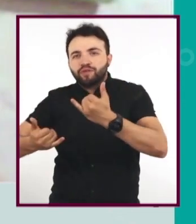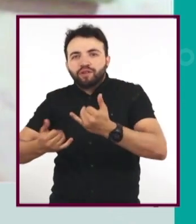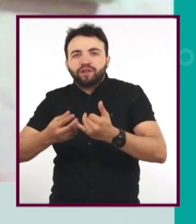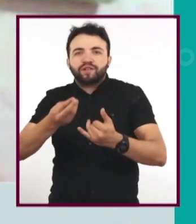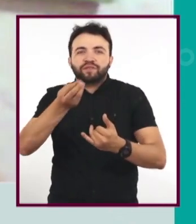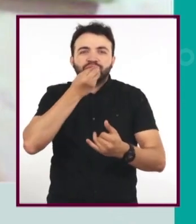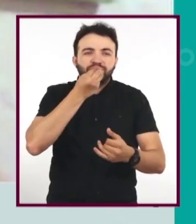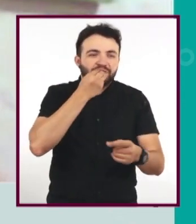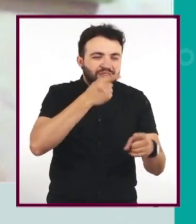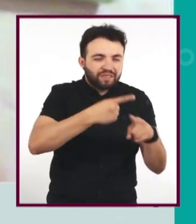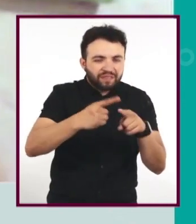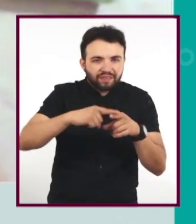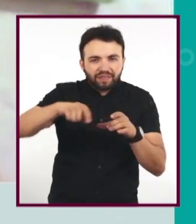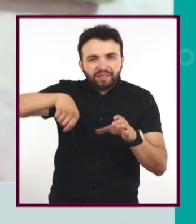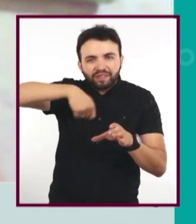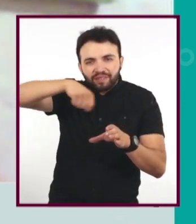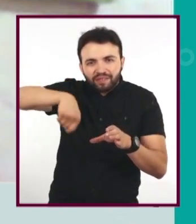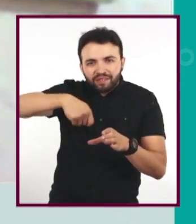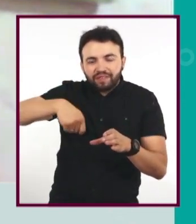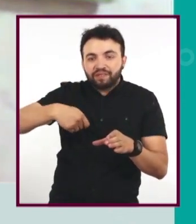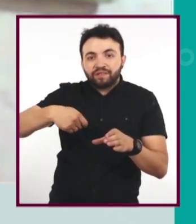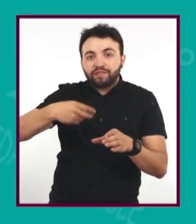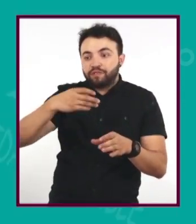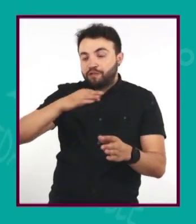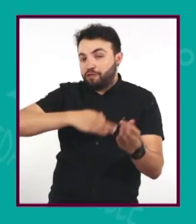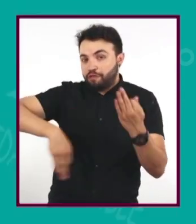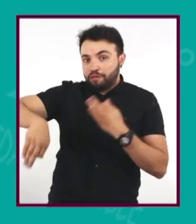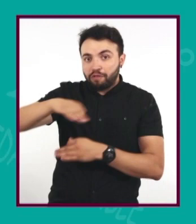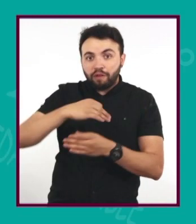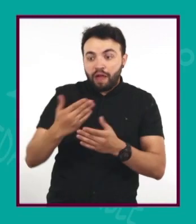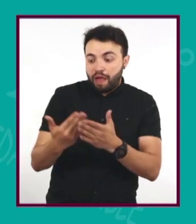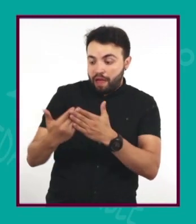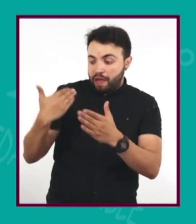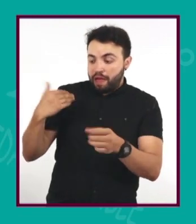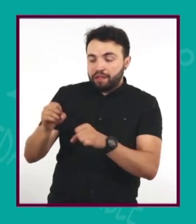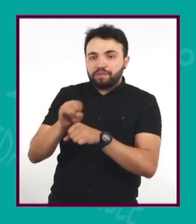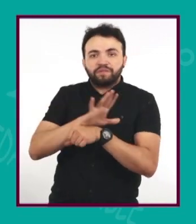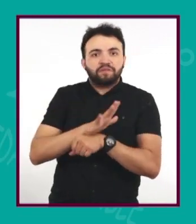eso fue algo que no hubiera pasado.